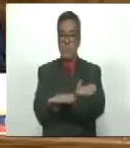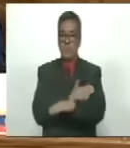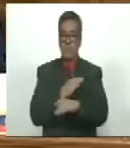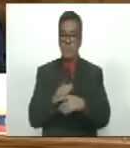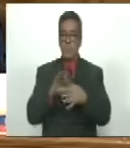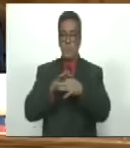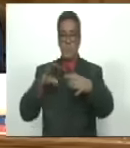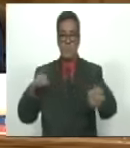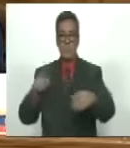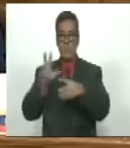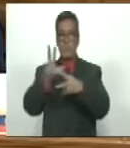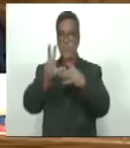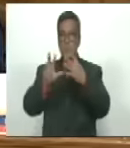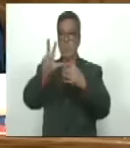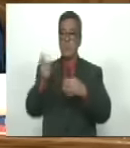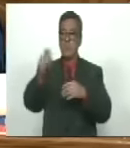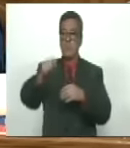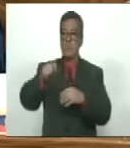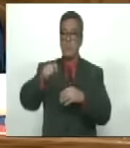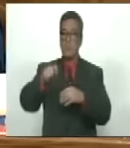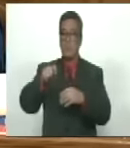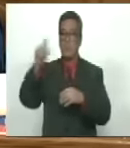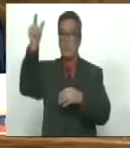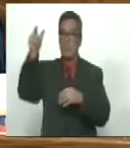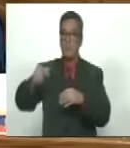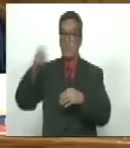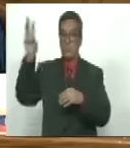independencia, 3 meses antes de la independencia de Guyana.